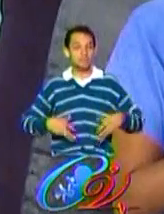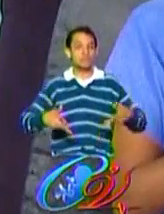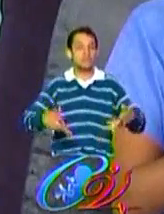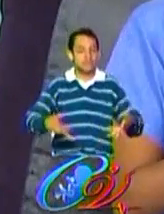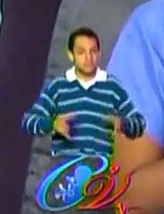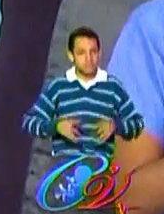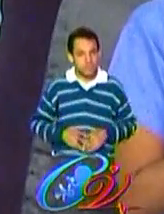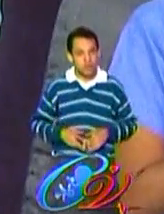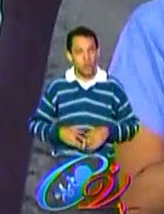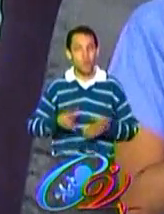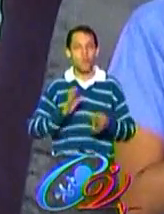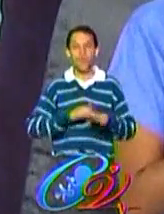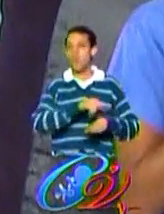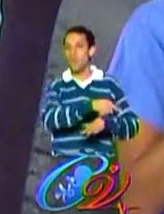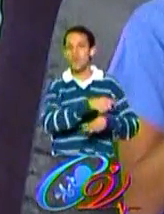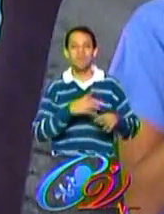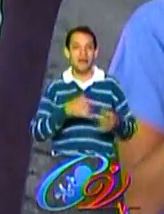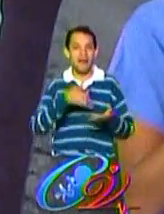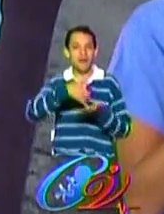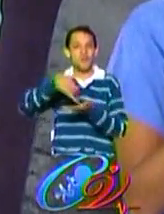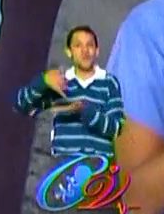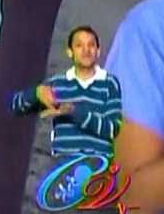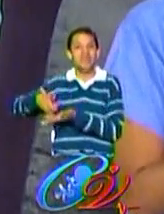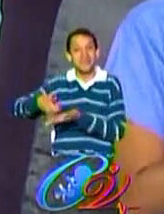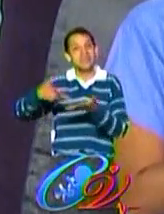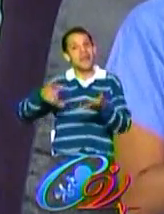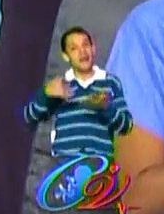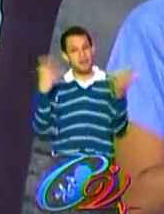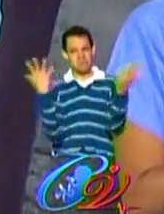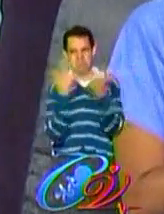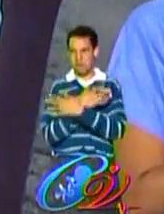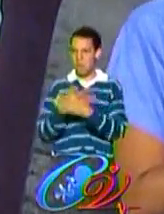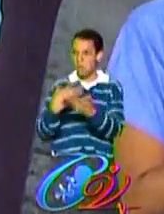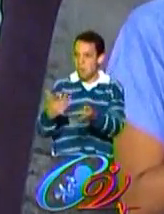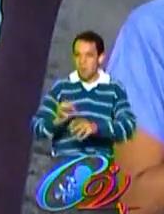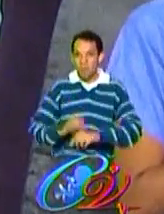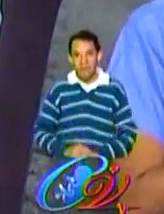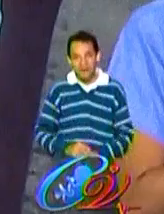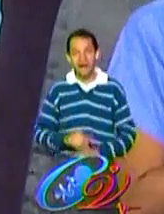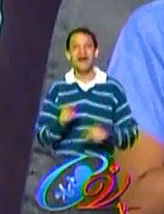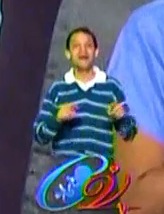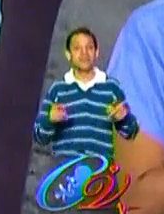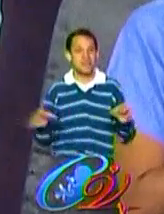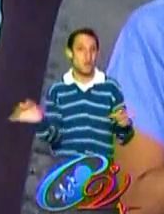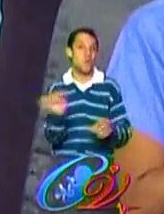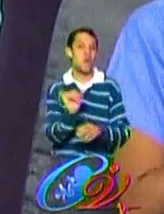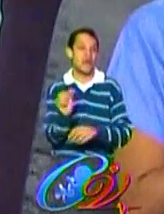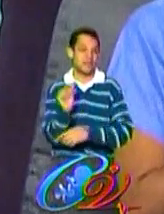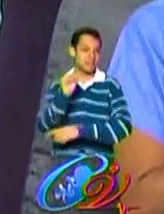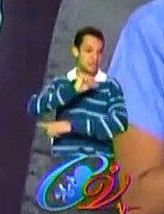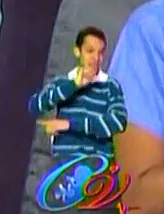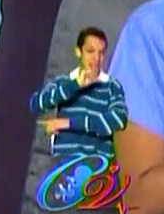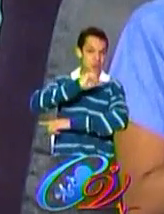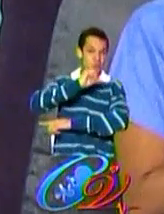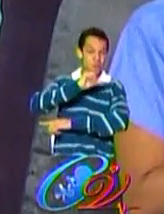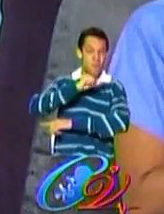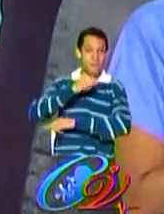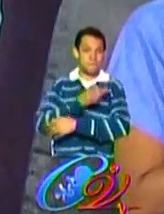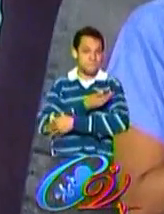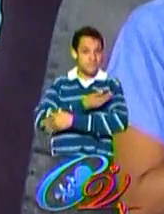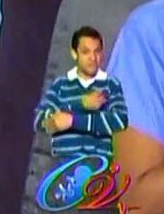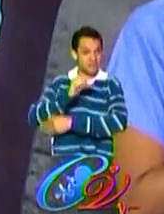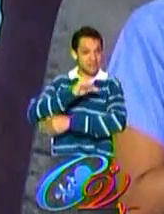básicamente en esto, ¿cierto? En los teteros tenemos el mismo problema. El tetero de los niños que está